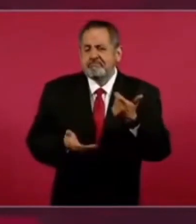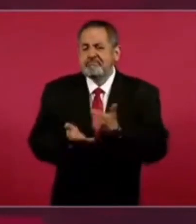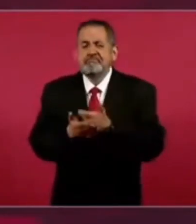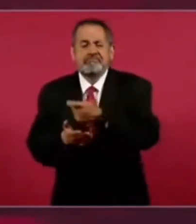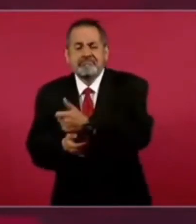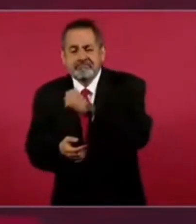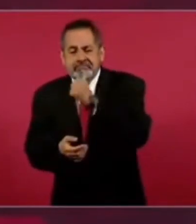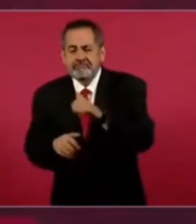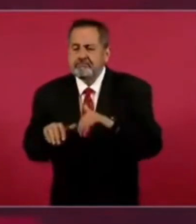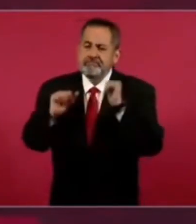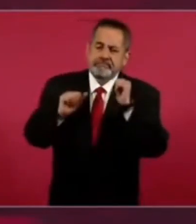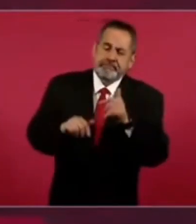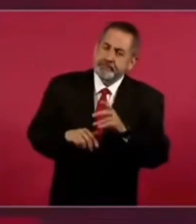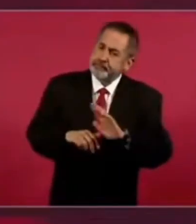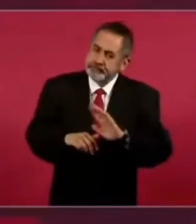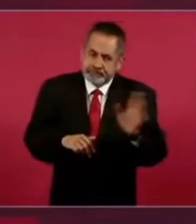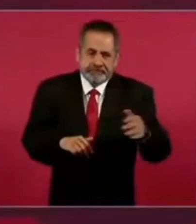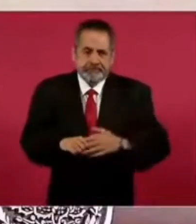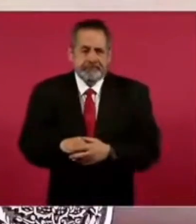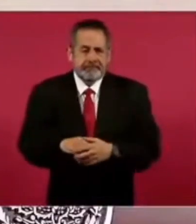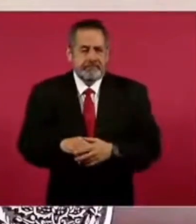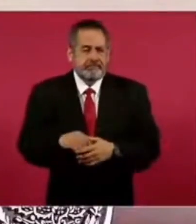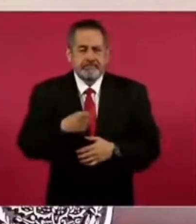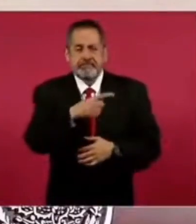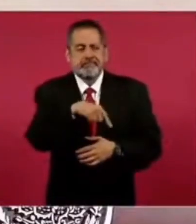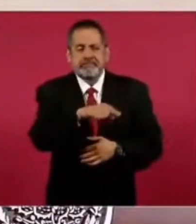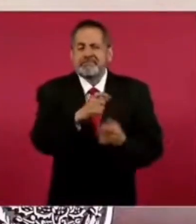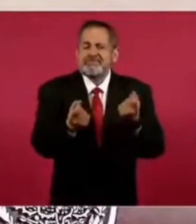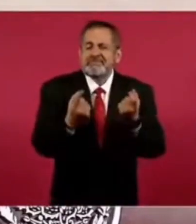donde hay resistencias,